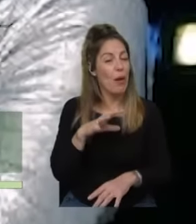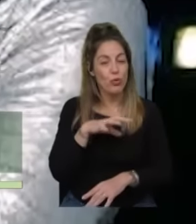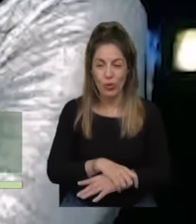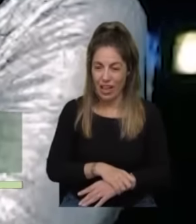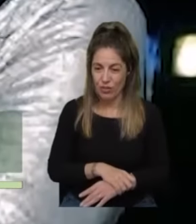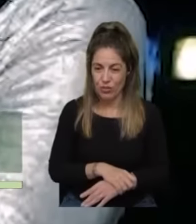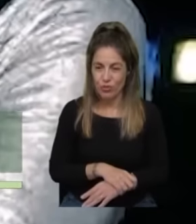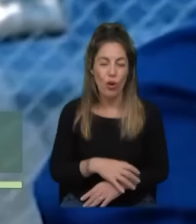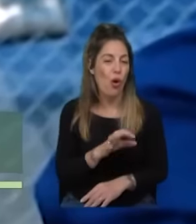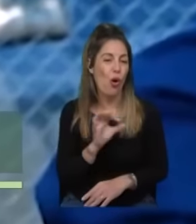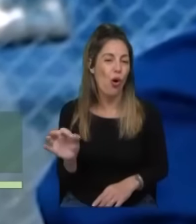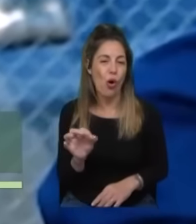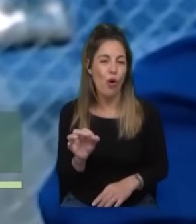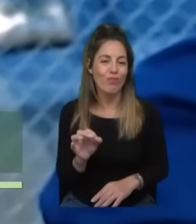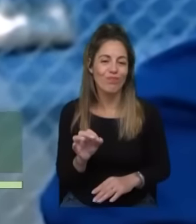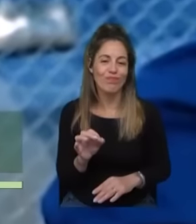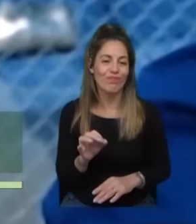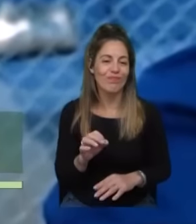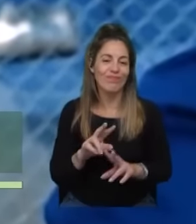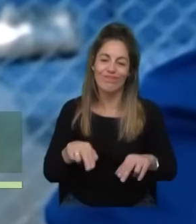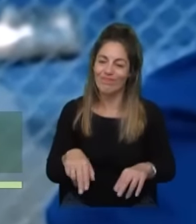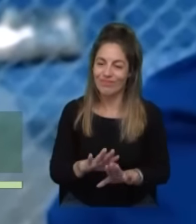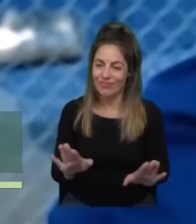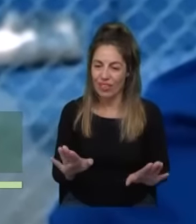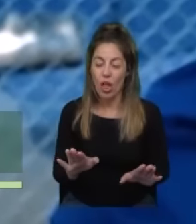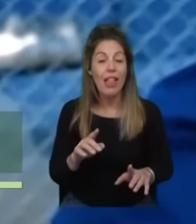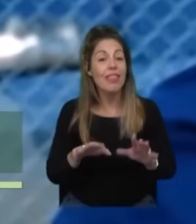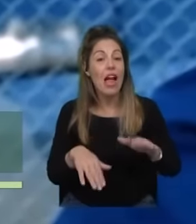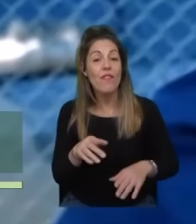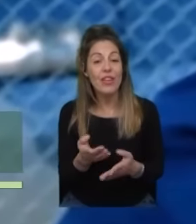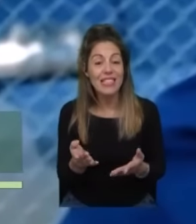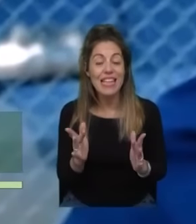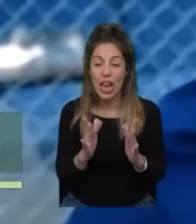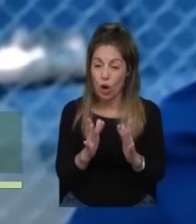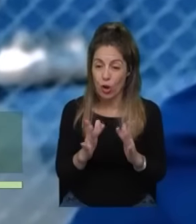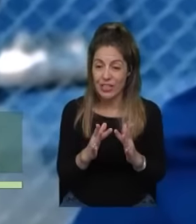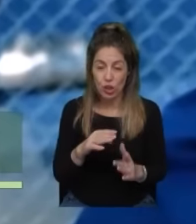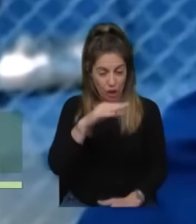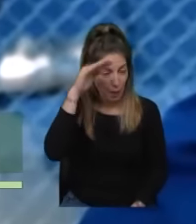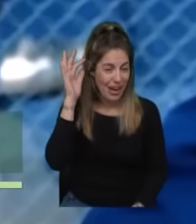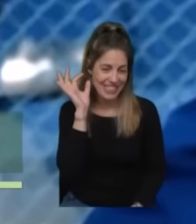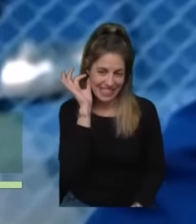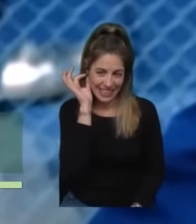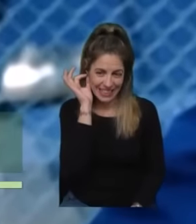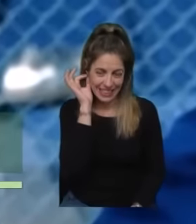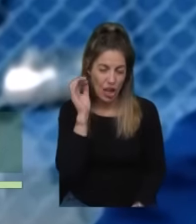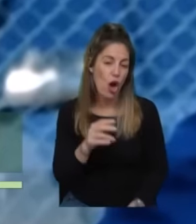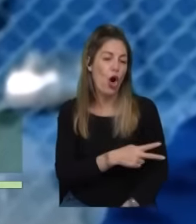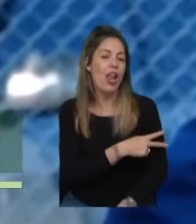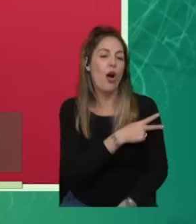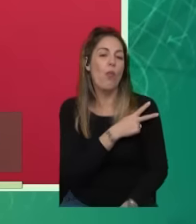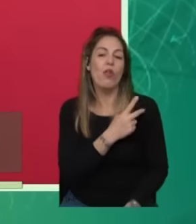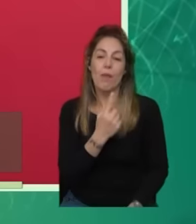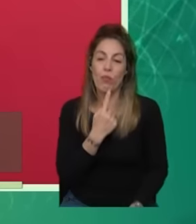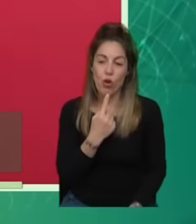capturados o neutralizados, ¿no? Tal vez la conexión de Marcet con la cúpula